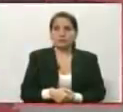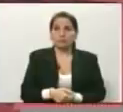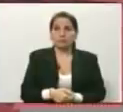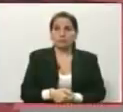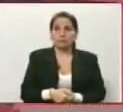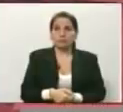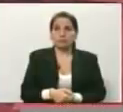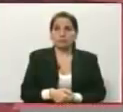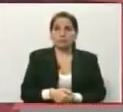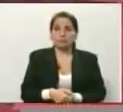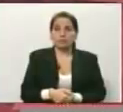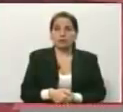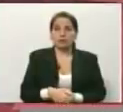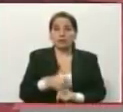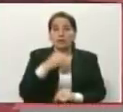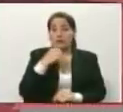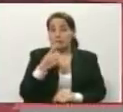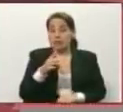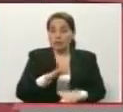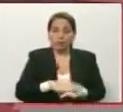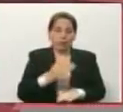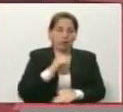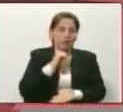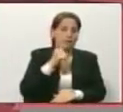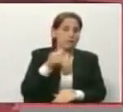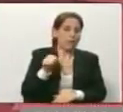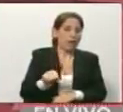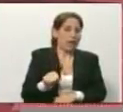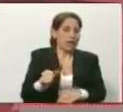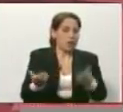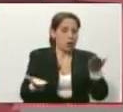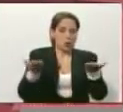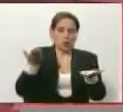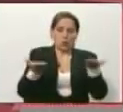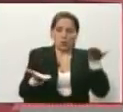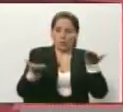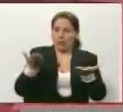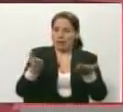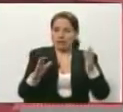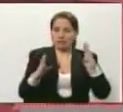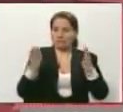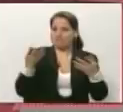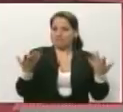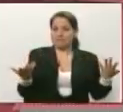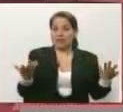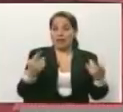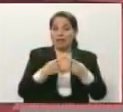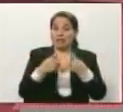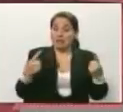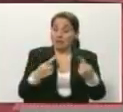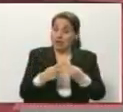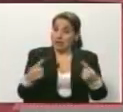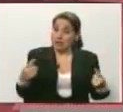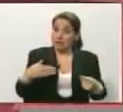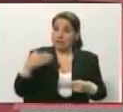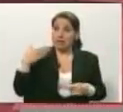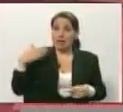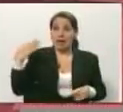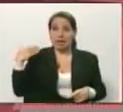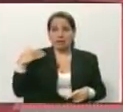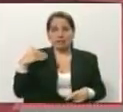Digo esto porque son malas las comparaciones, ¿no? Para todos. Son malas las comparaciones porque son de distintas épocas. Pero